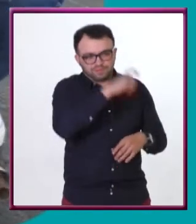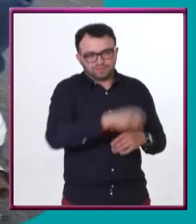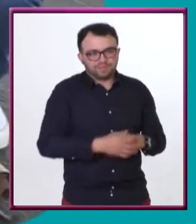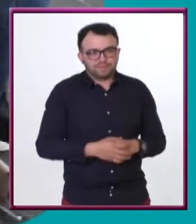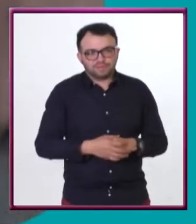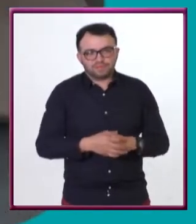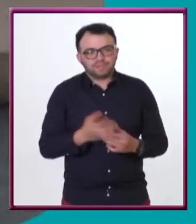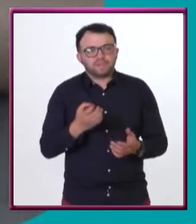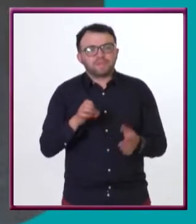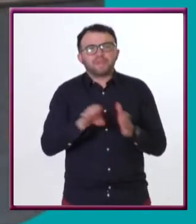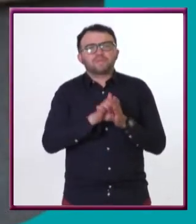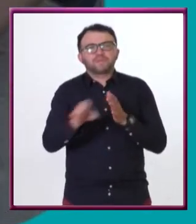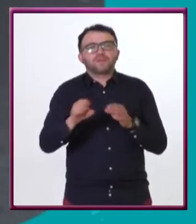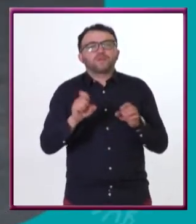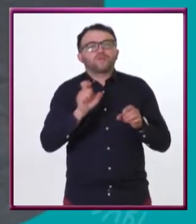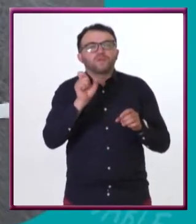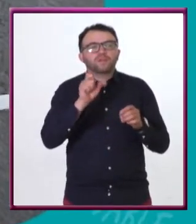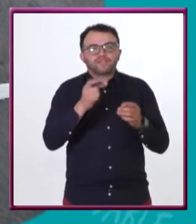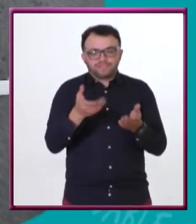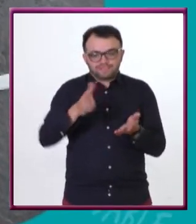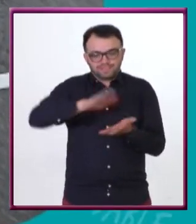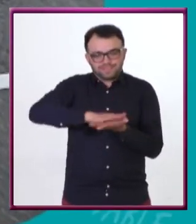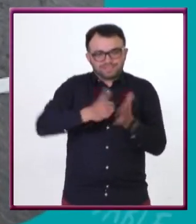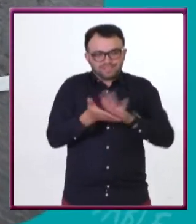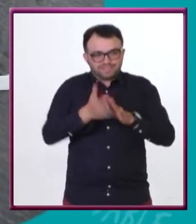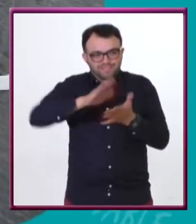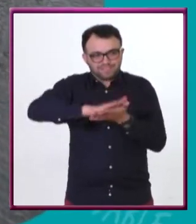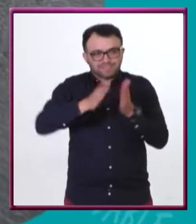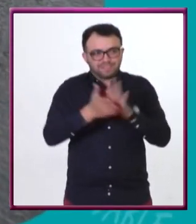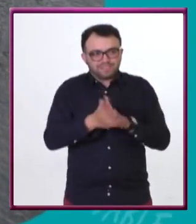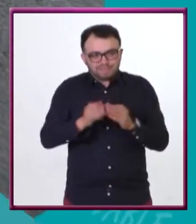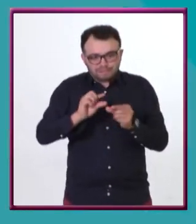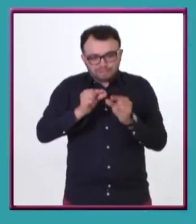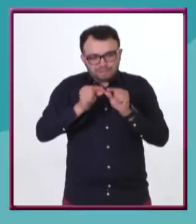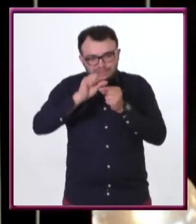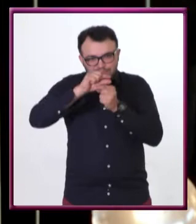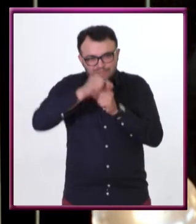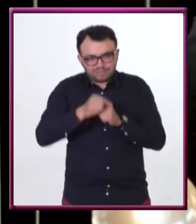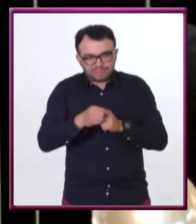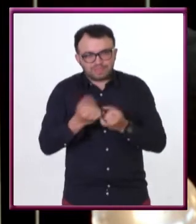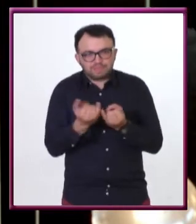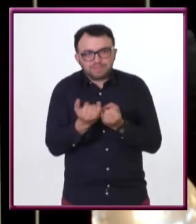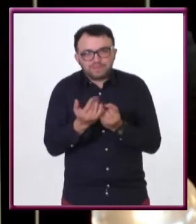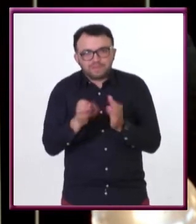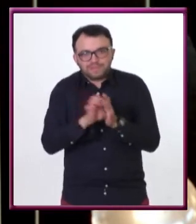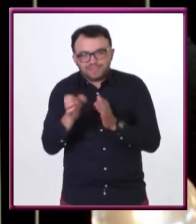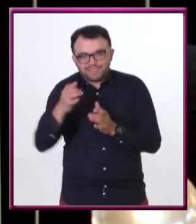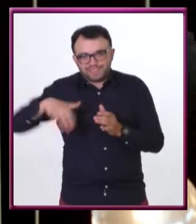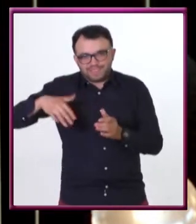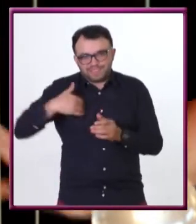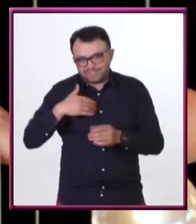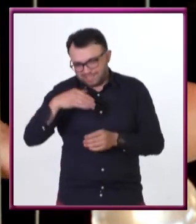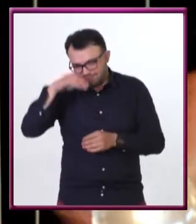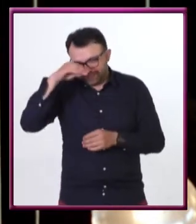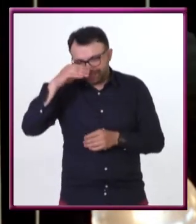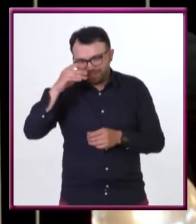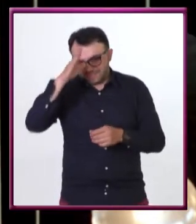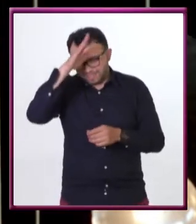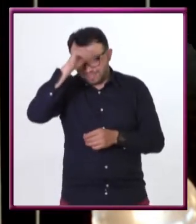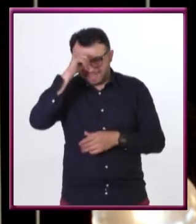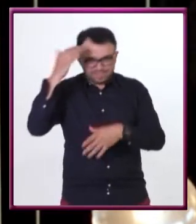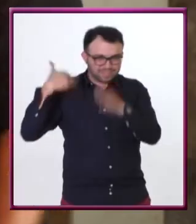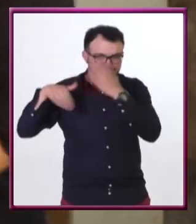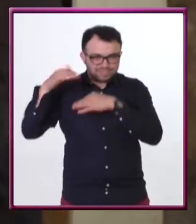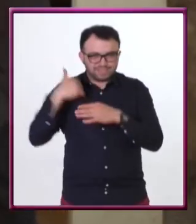cuando doblamos el papel, ¿recuerdas? Como son sumas exponenciales, todo crece rapidísimo. Sí, recuerdo el poder del